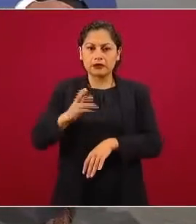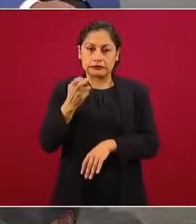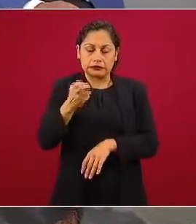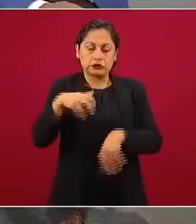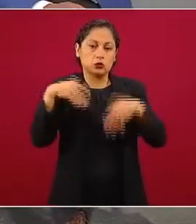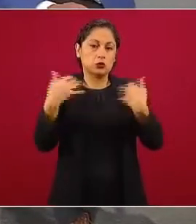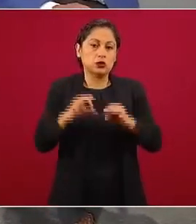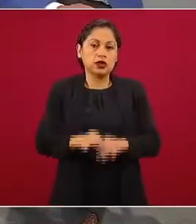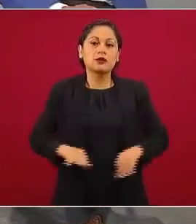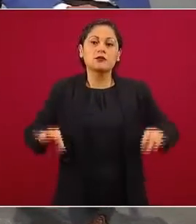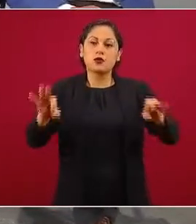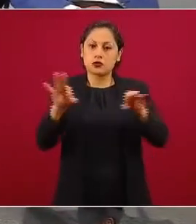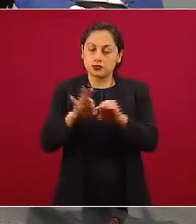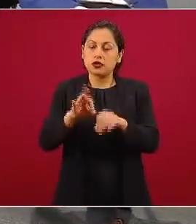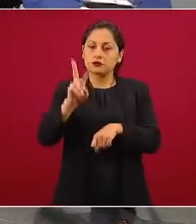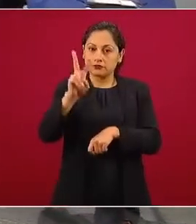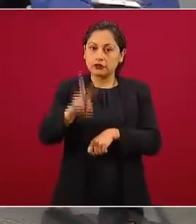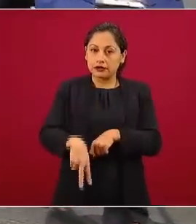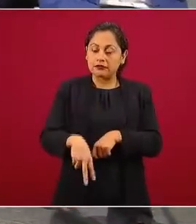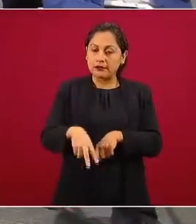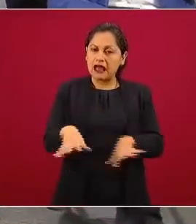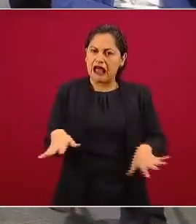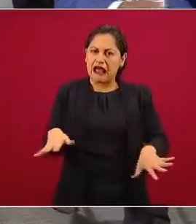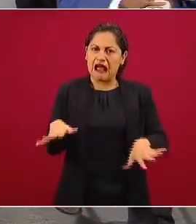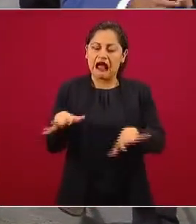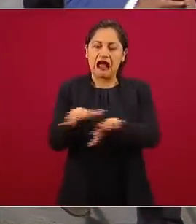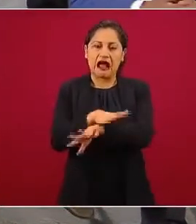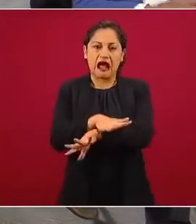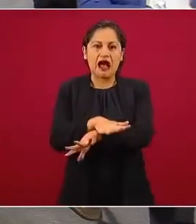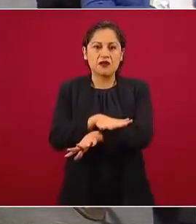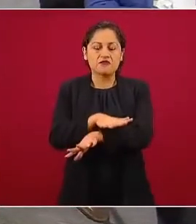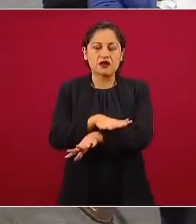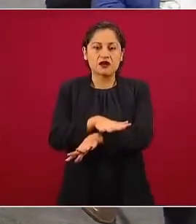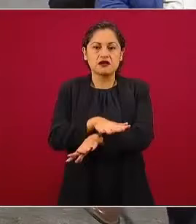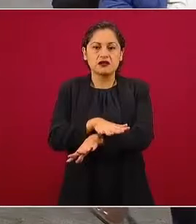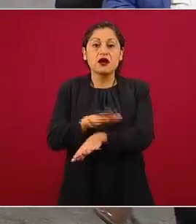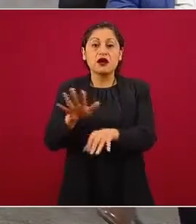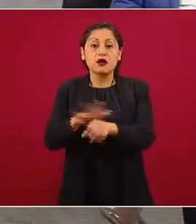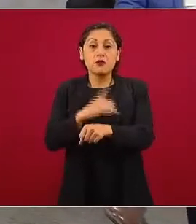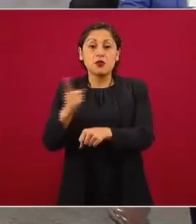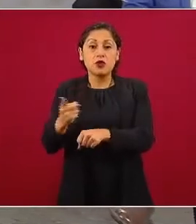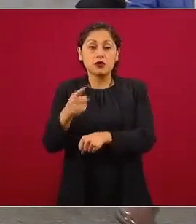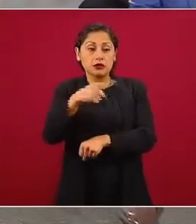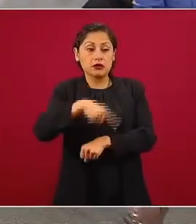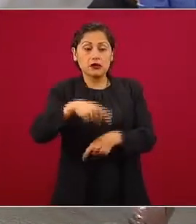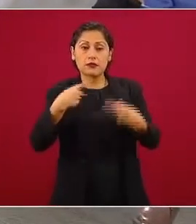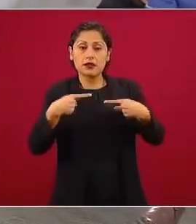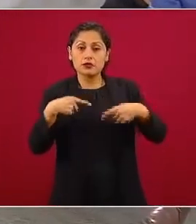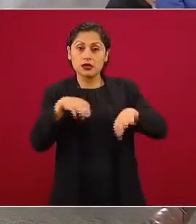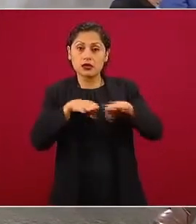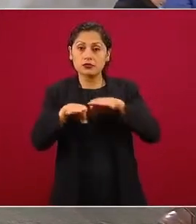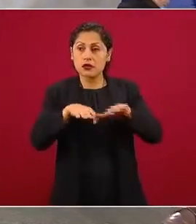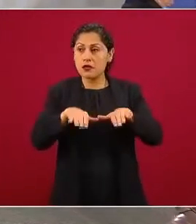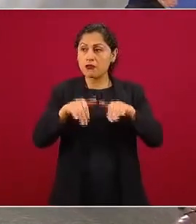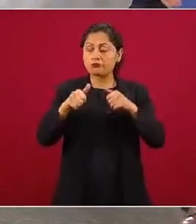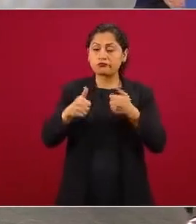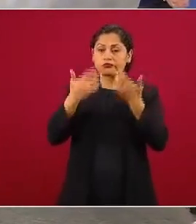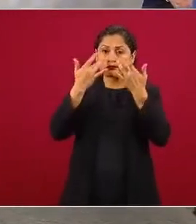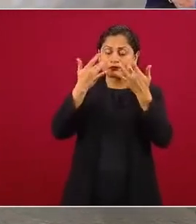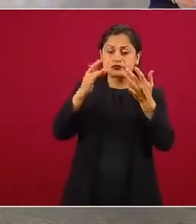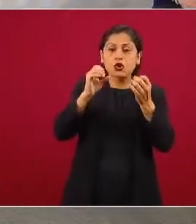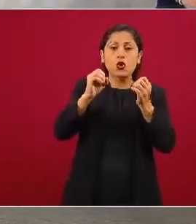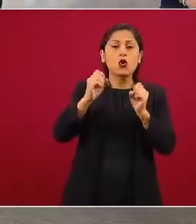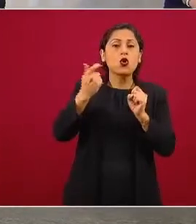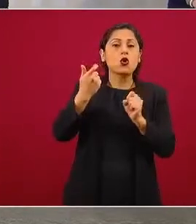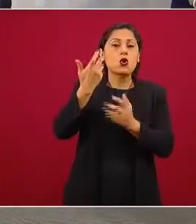de cambiar de manera radical las condiciones de retiro de los trabajadores para que tengan, como el presidente lo señaló, acceso a